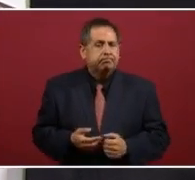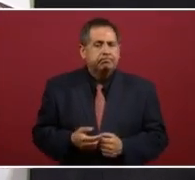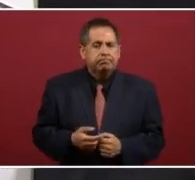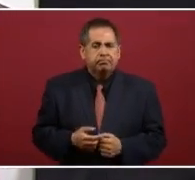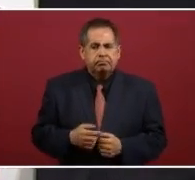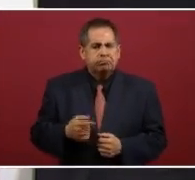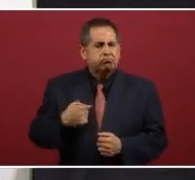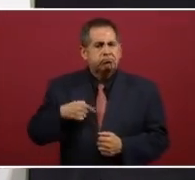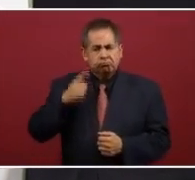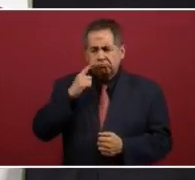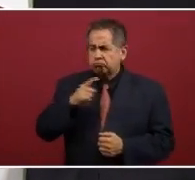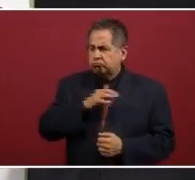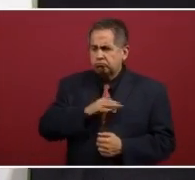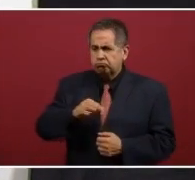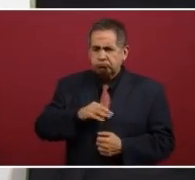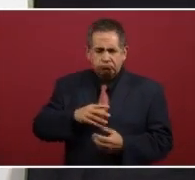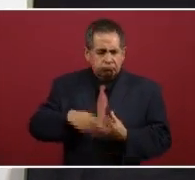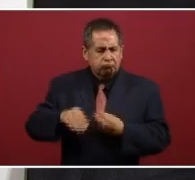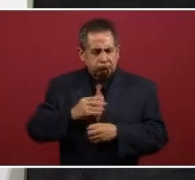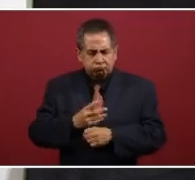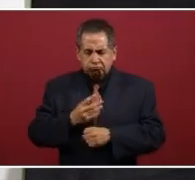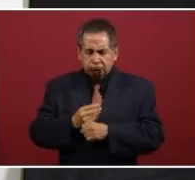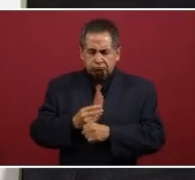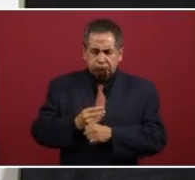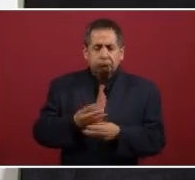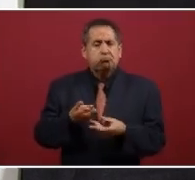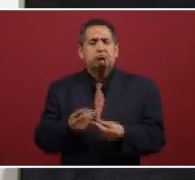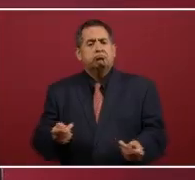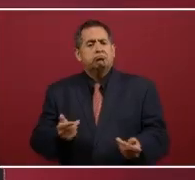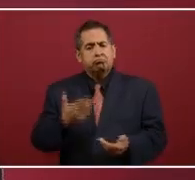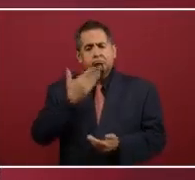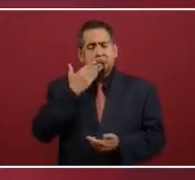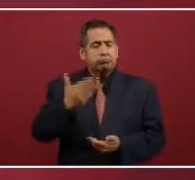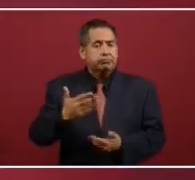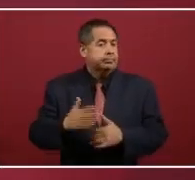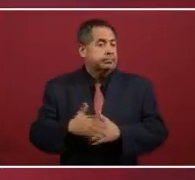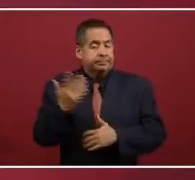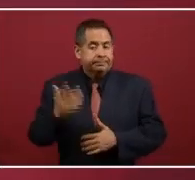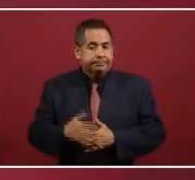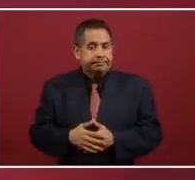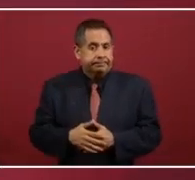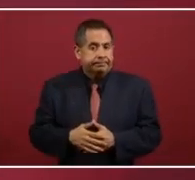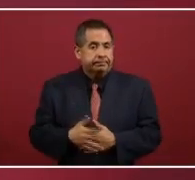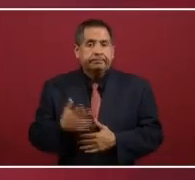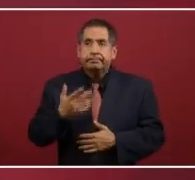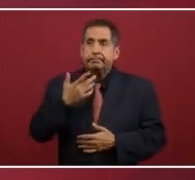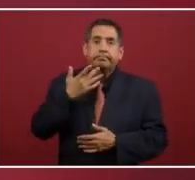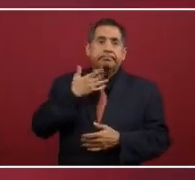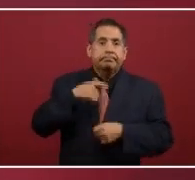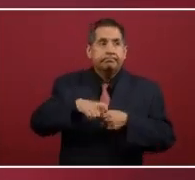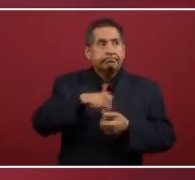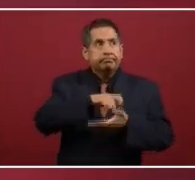se pudo resolver porque se compró gasolina